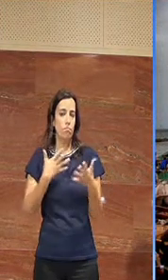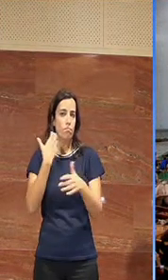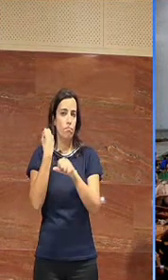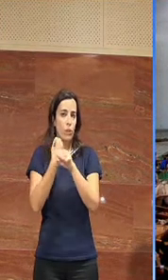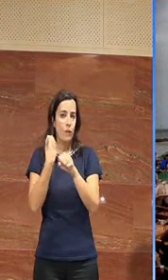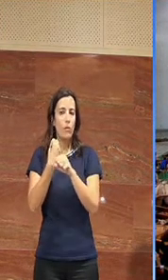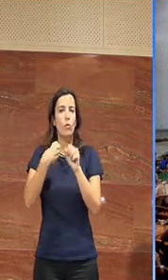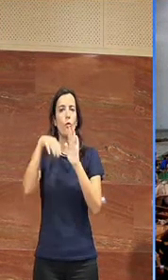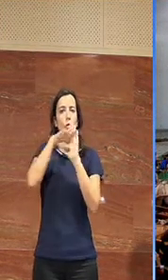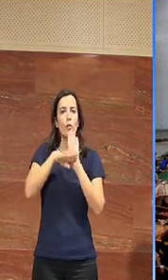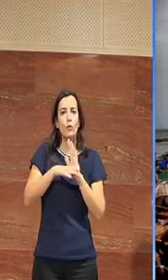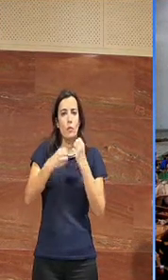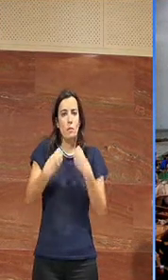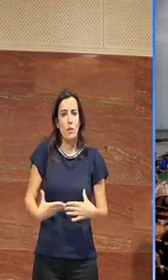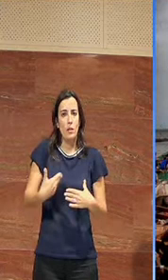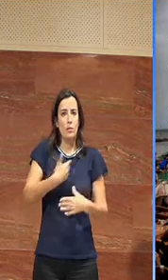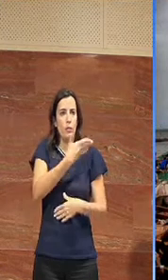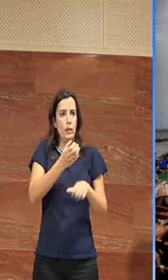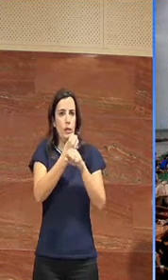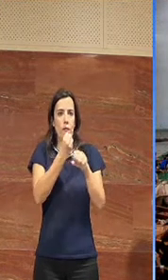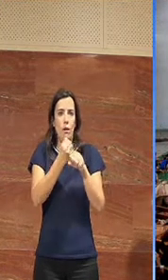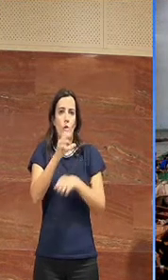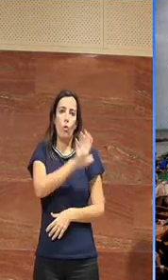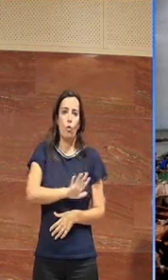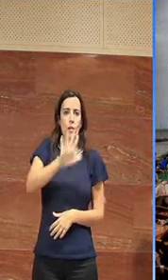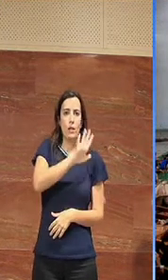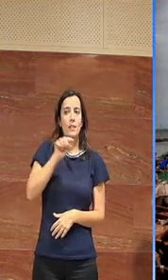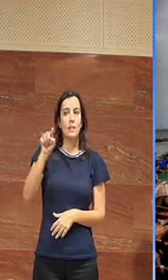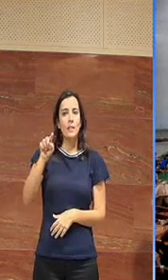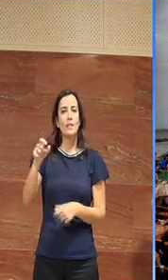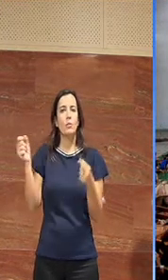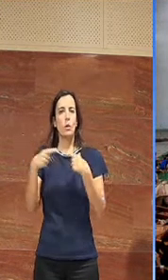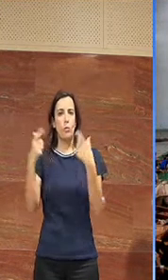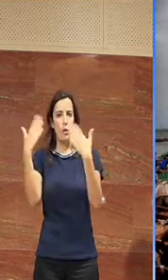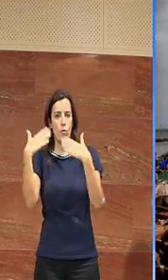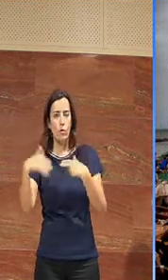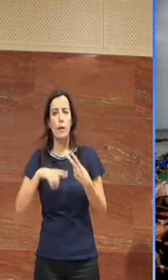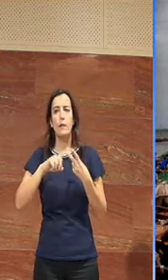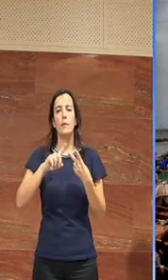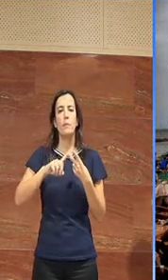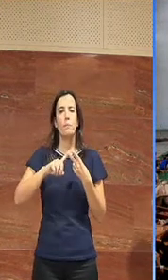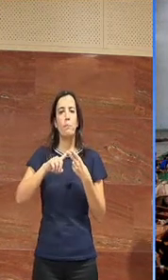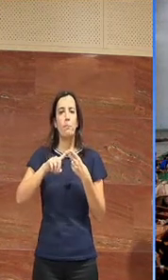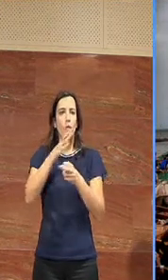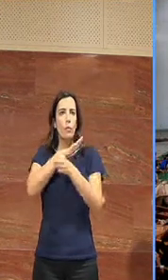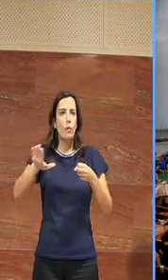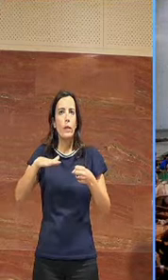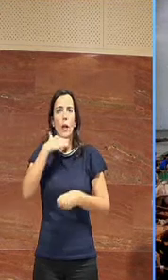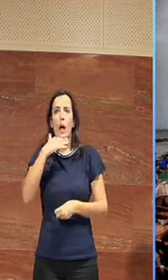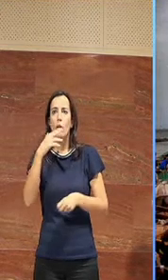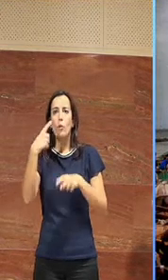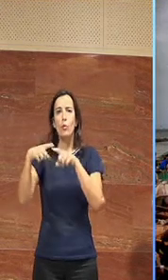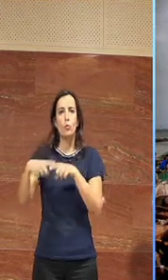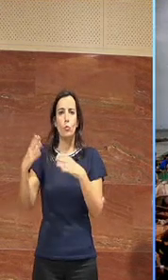con las condiciones que podría tener cualquier trabajo en Occidente, ¿no? No existe seguridad social, no existe ningún tipo de cobertura. Si